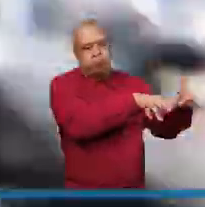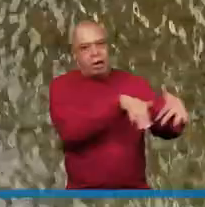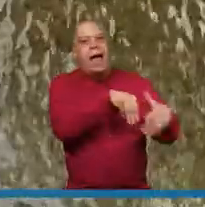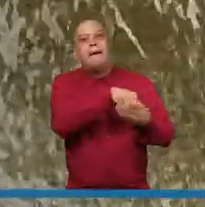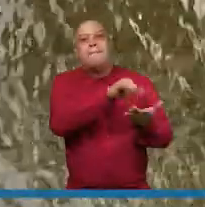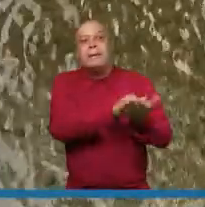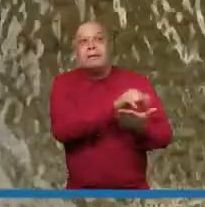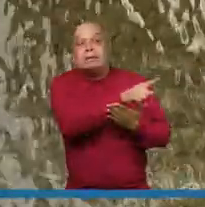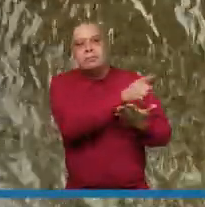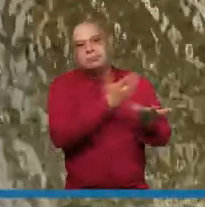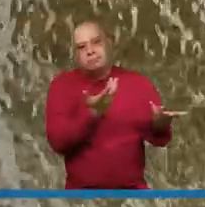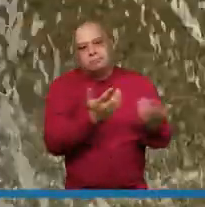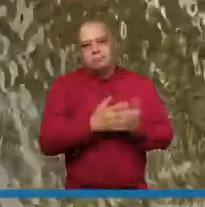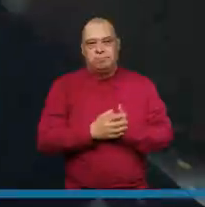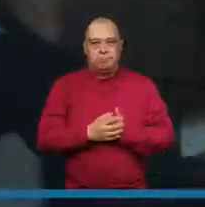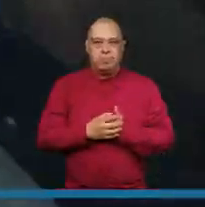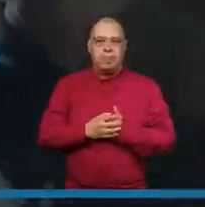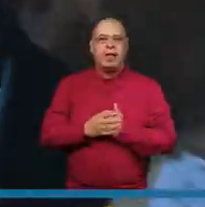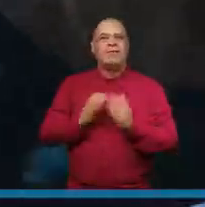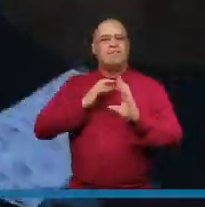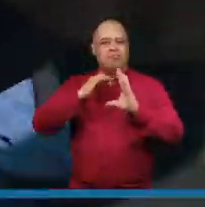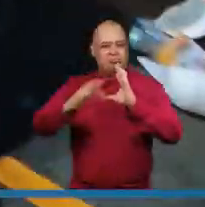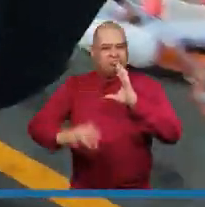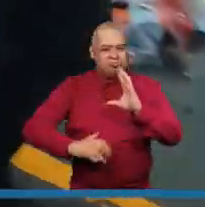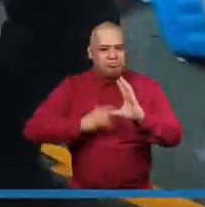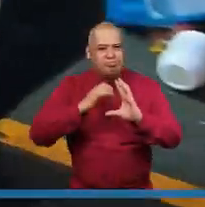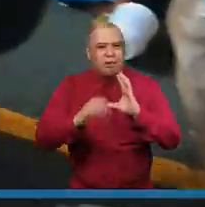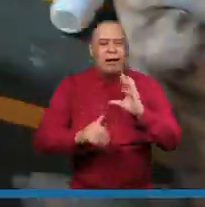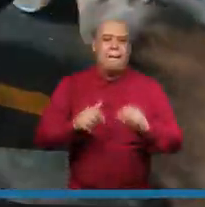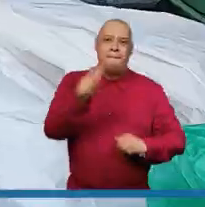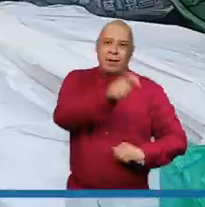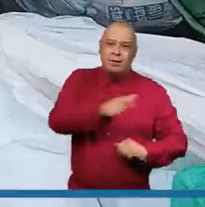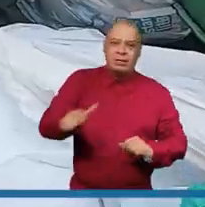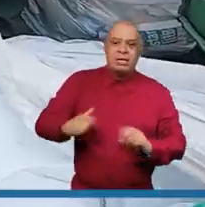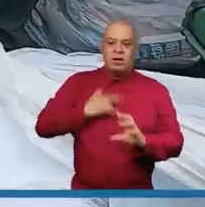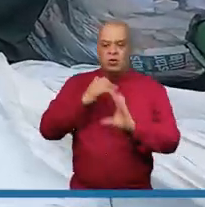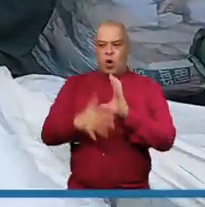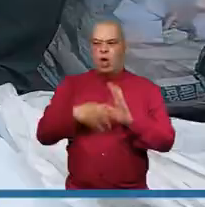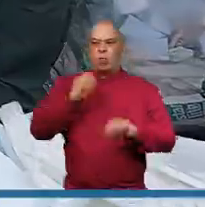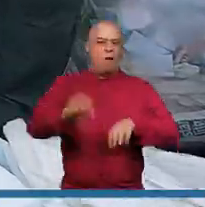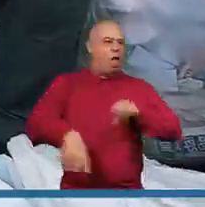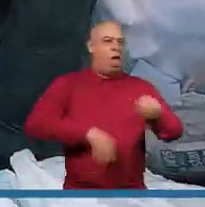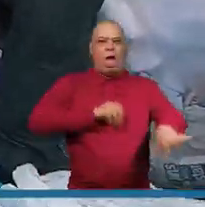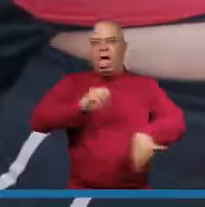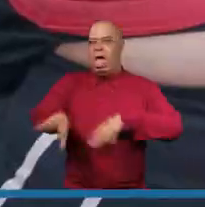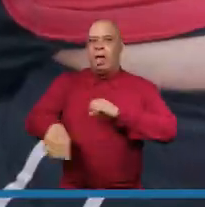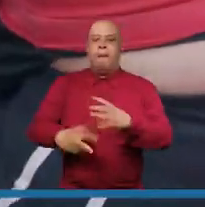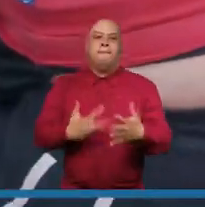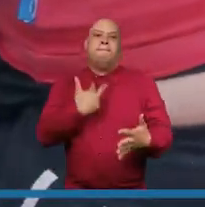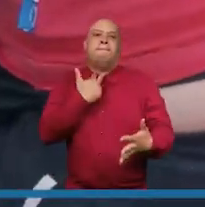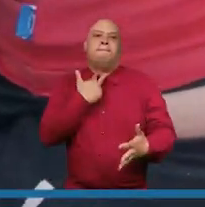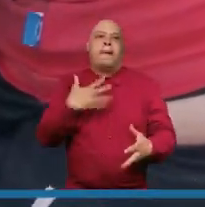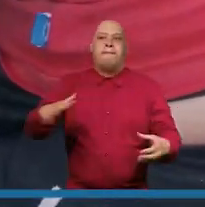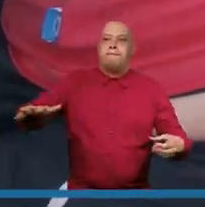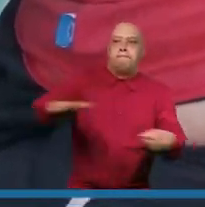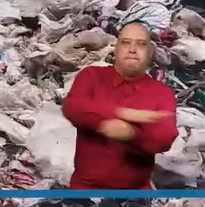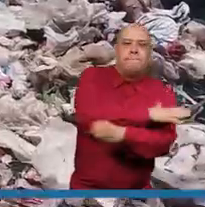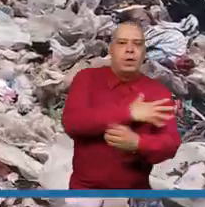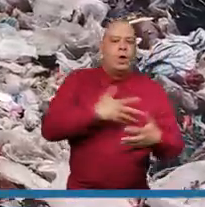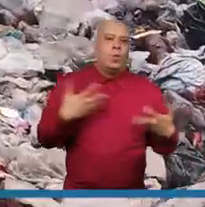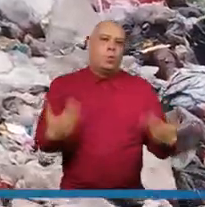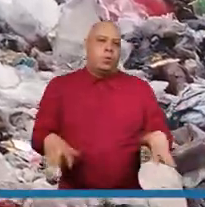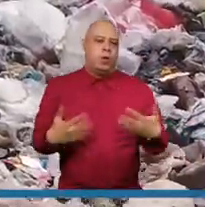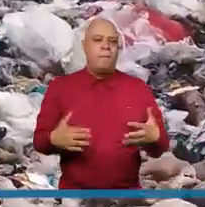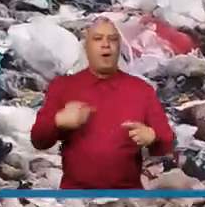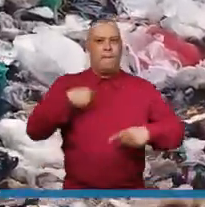Río Grande. Los residuos sólidos también, somos más personas produciendo residuos y ya no caben, en